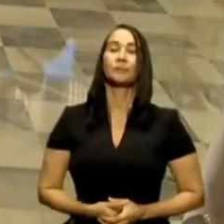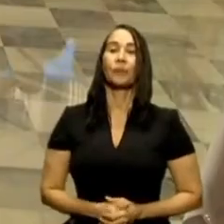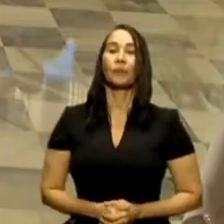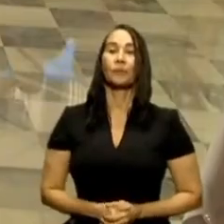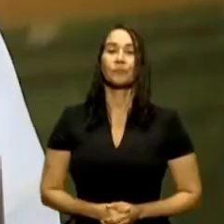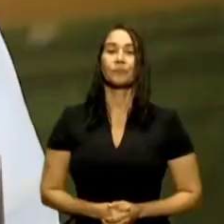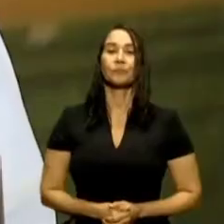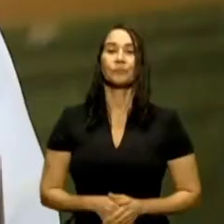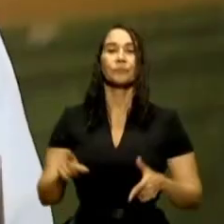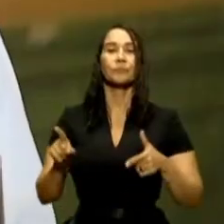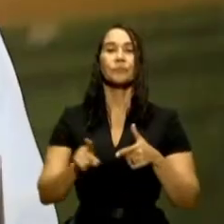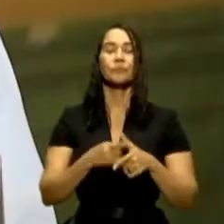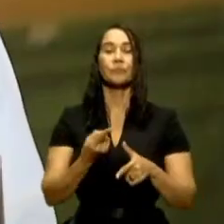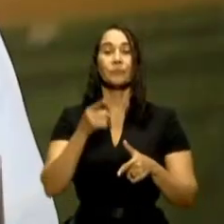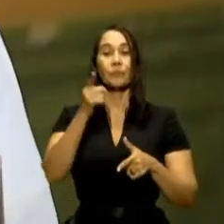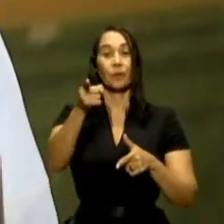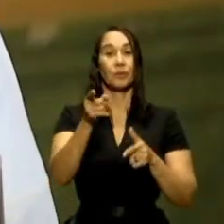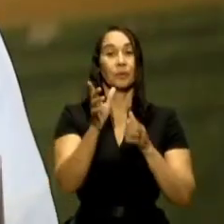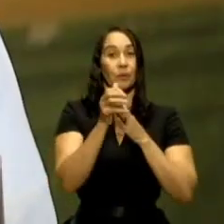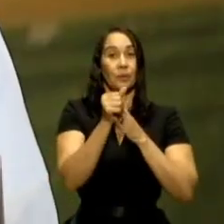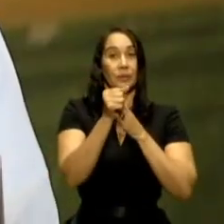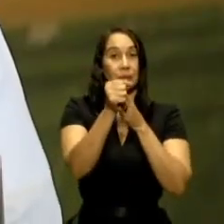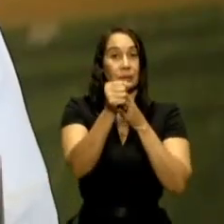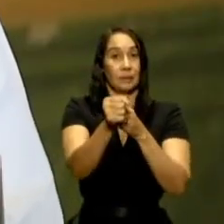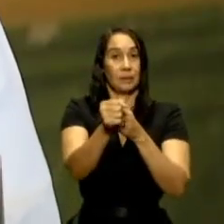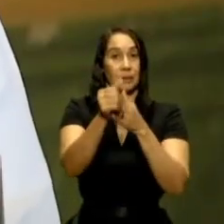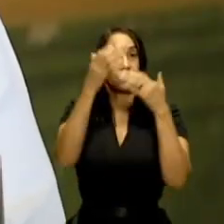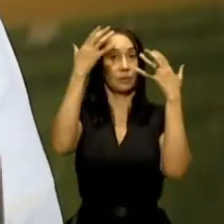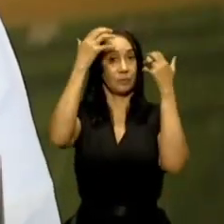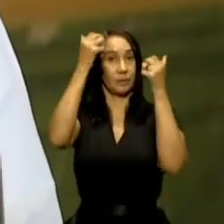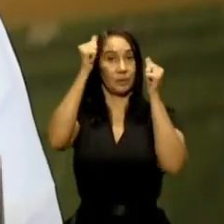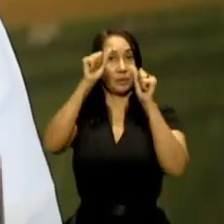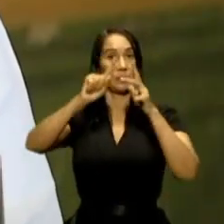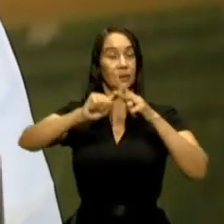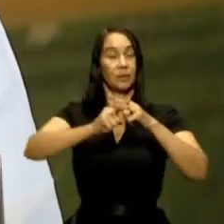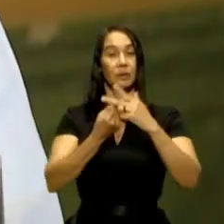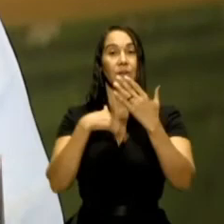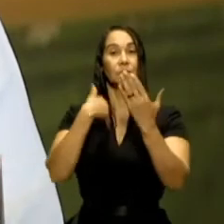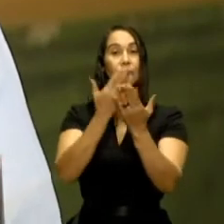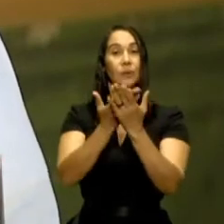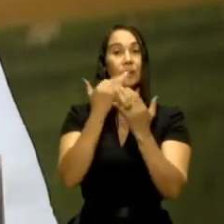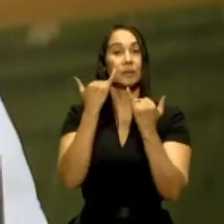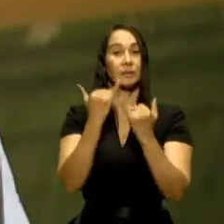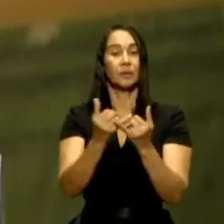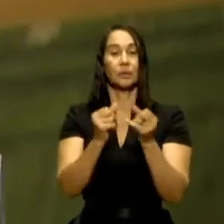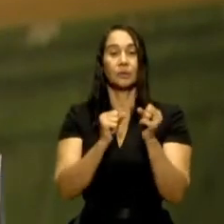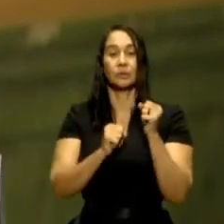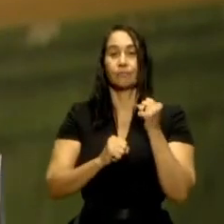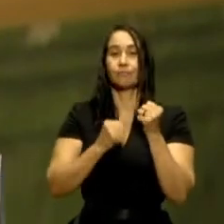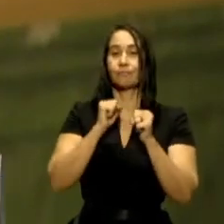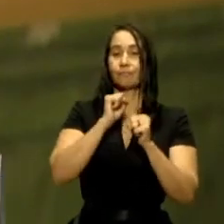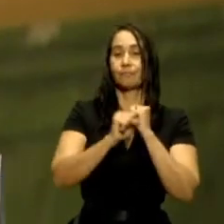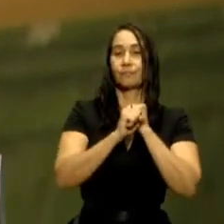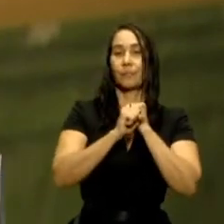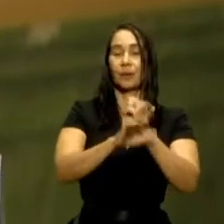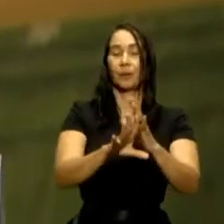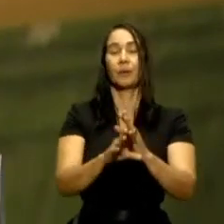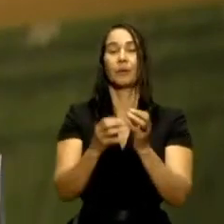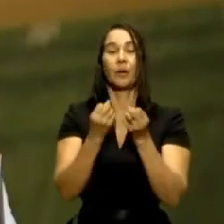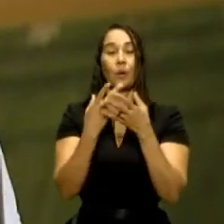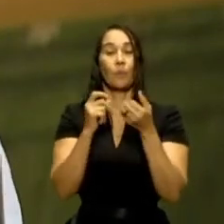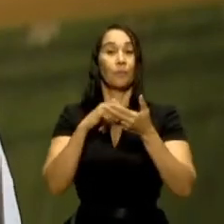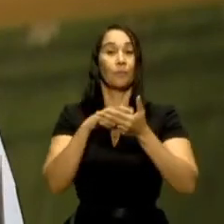Entonces, bajo su liderazgo, desde que inició el gobierno a hoy, se han impulsado una cantidad de